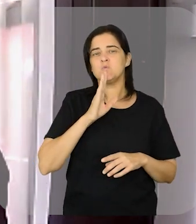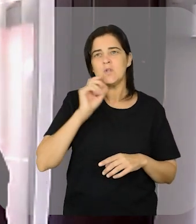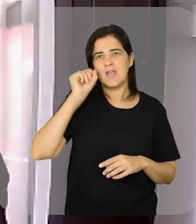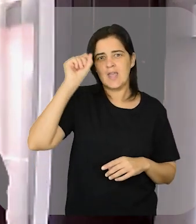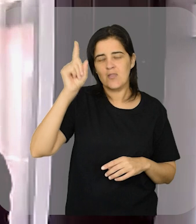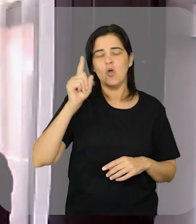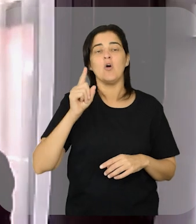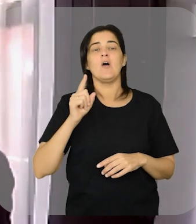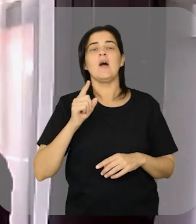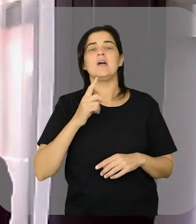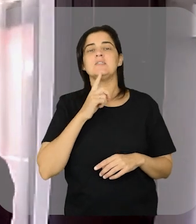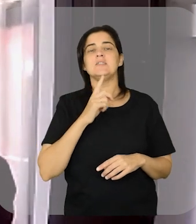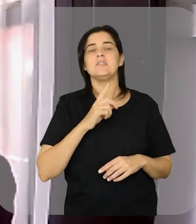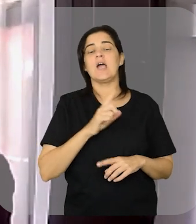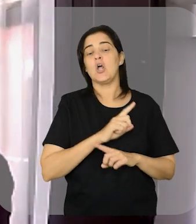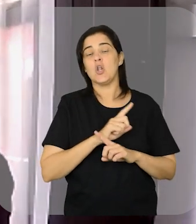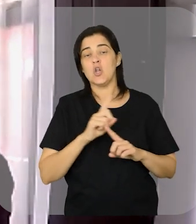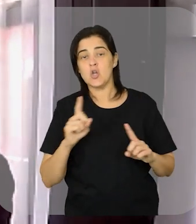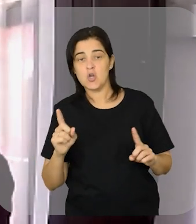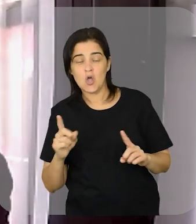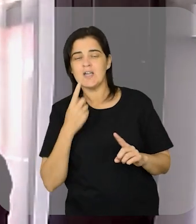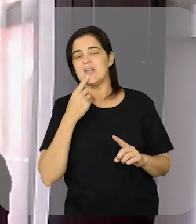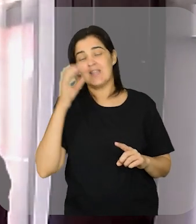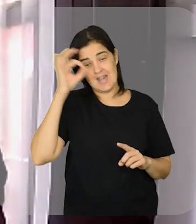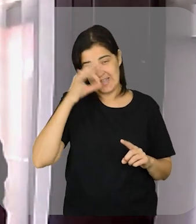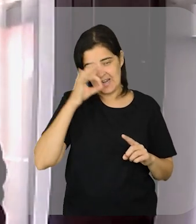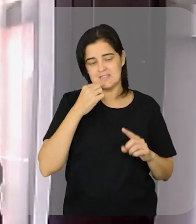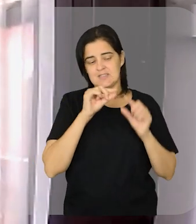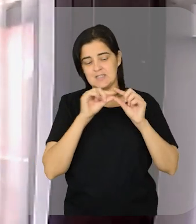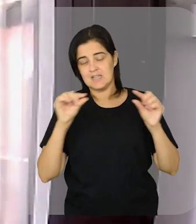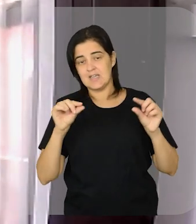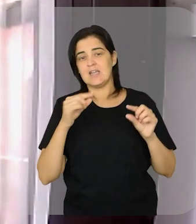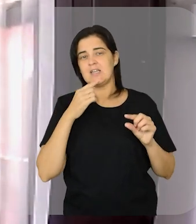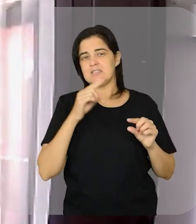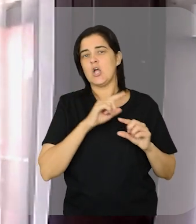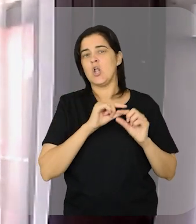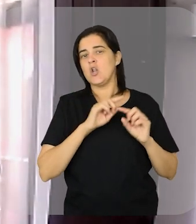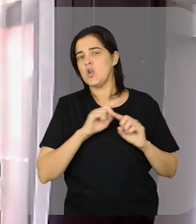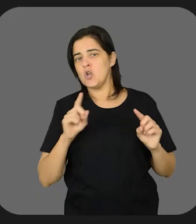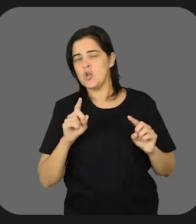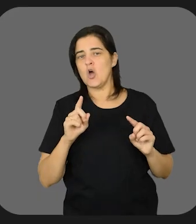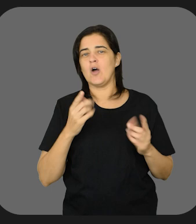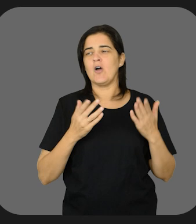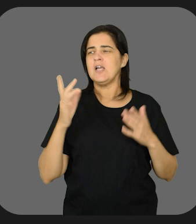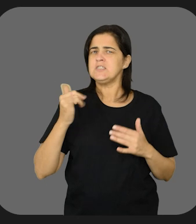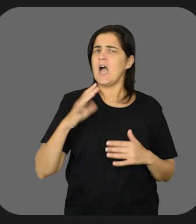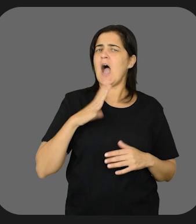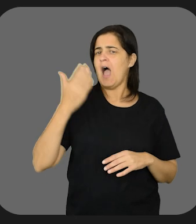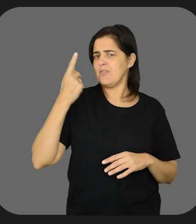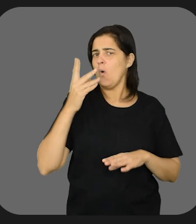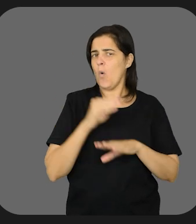Unidos, que se llama Not Yet. Está en inglés, pero ya les digo que está Sí, traducido. Quiere vos decir, sabés que ya hice un